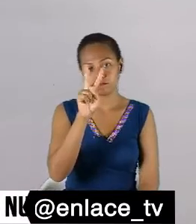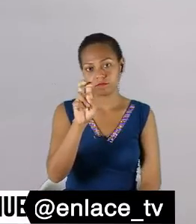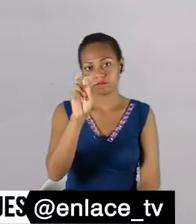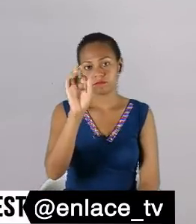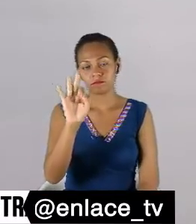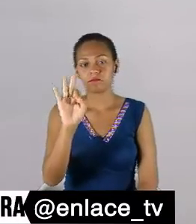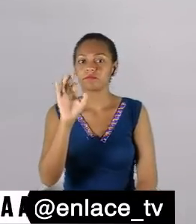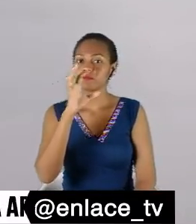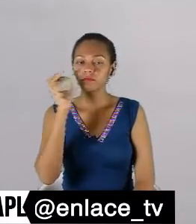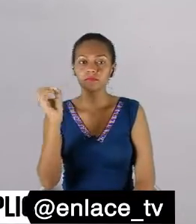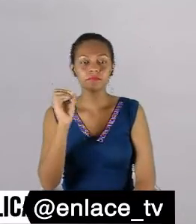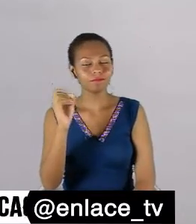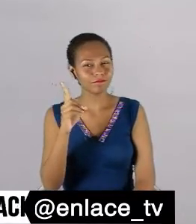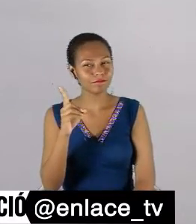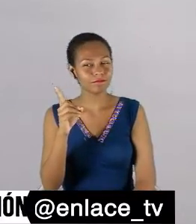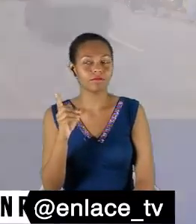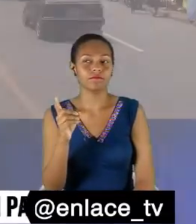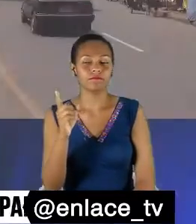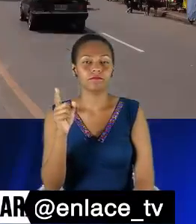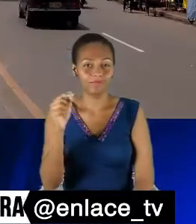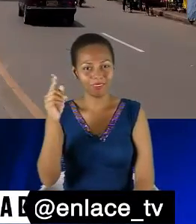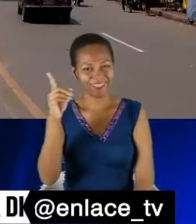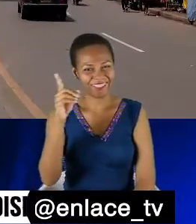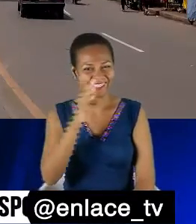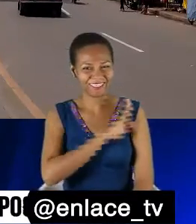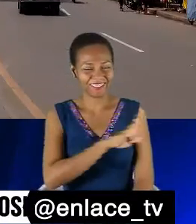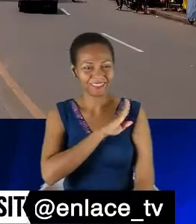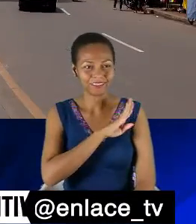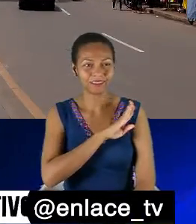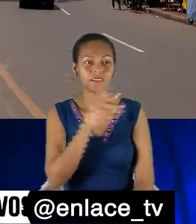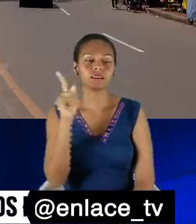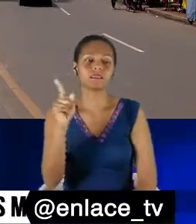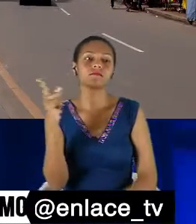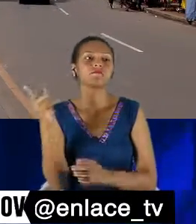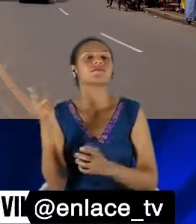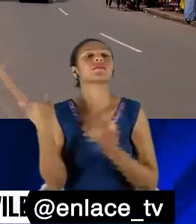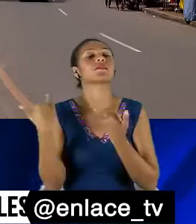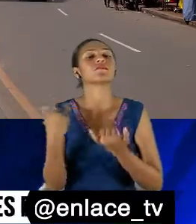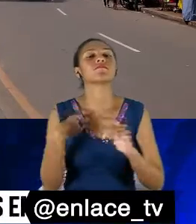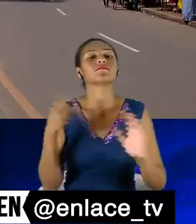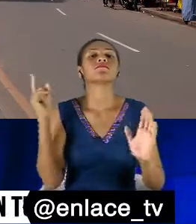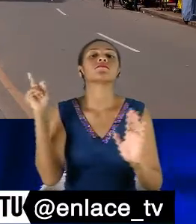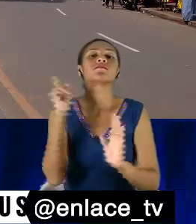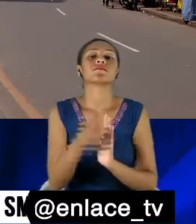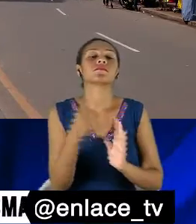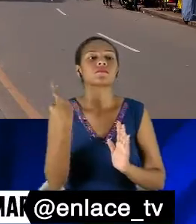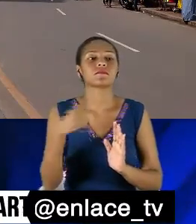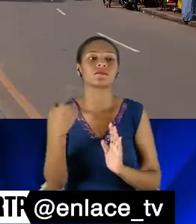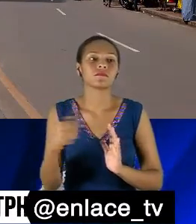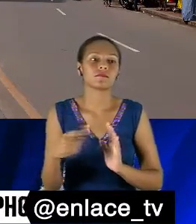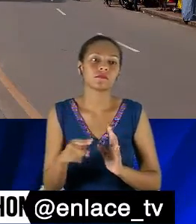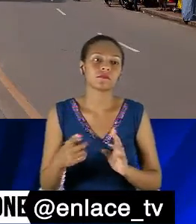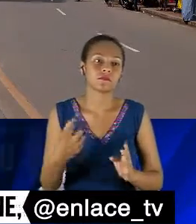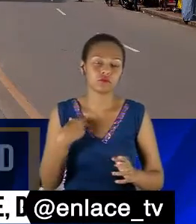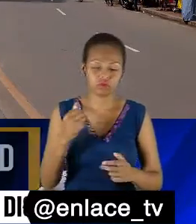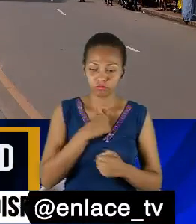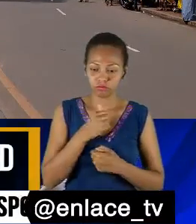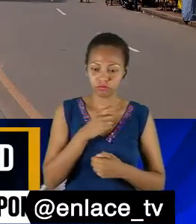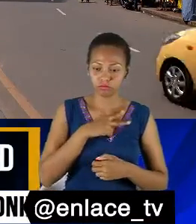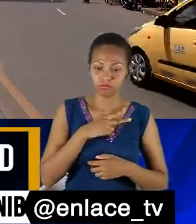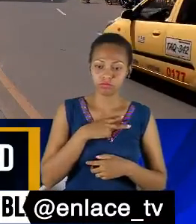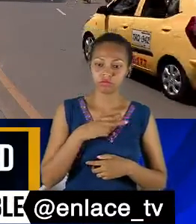alcalde, nos viene a modificar los procedimientos y requisitos que requiere el certificado de territorialidad.